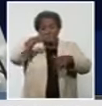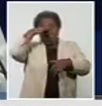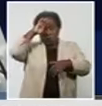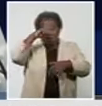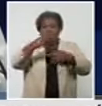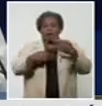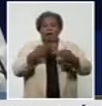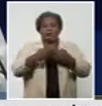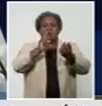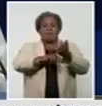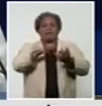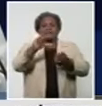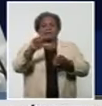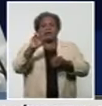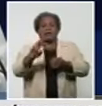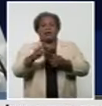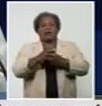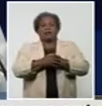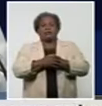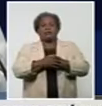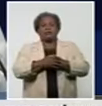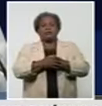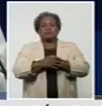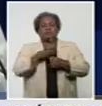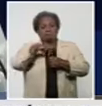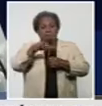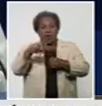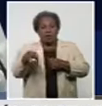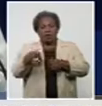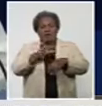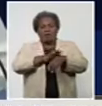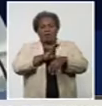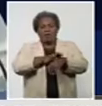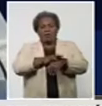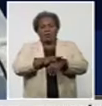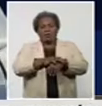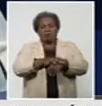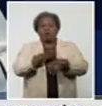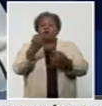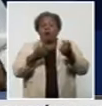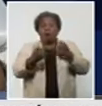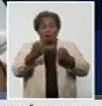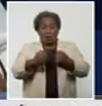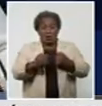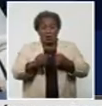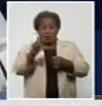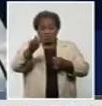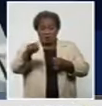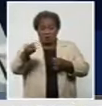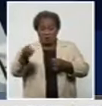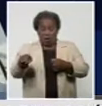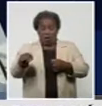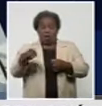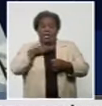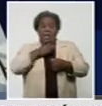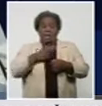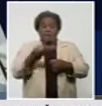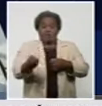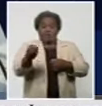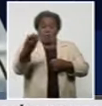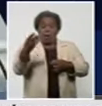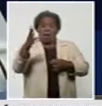realiza el PCR para buscar la enfermedad. Y en algunos casos, cuando tenemos un evento,